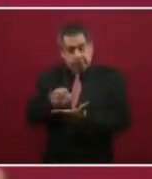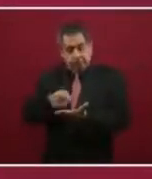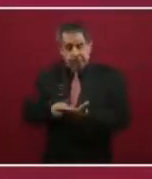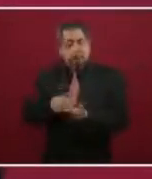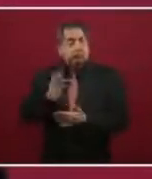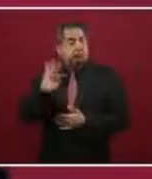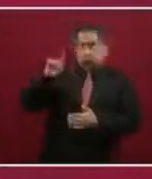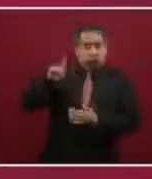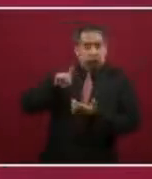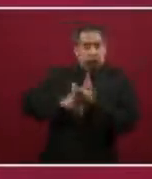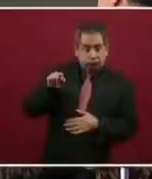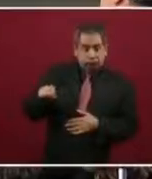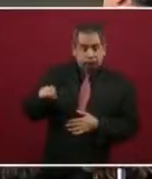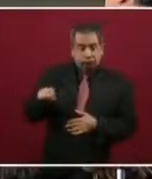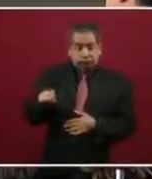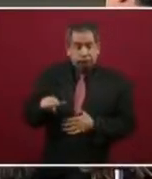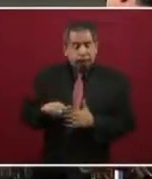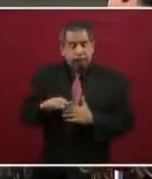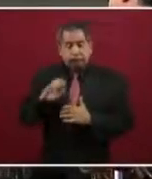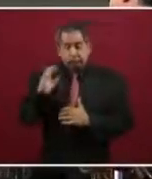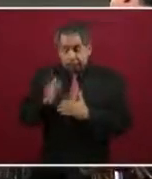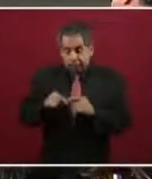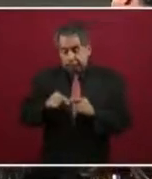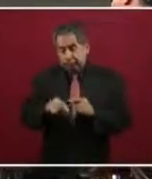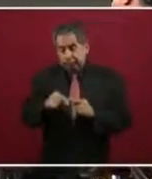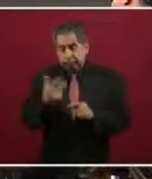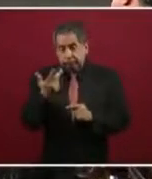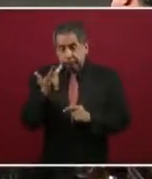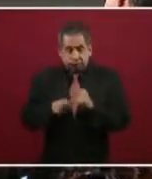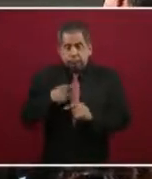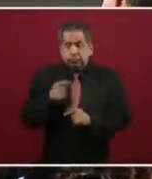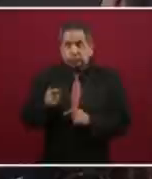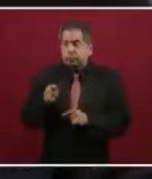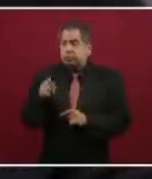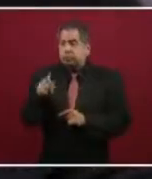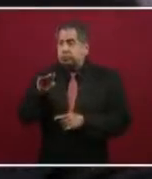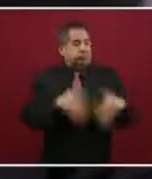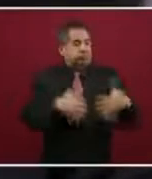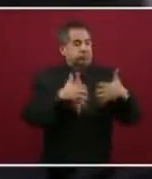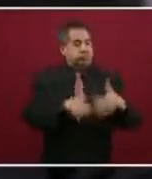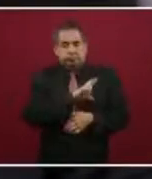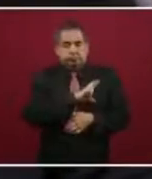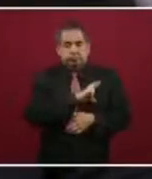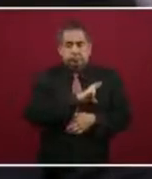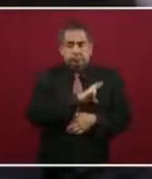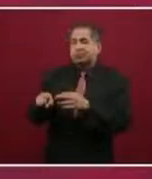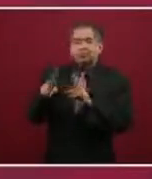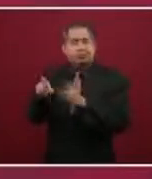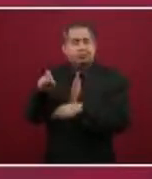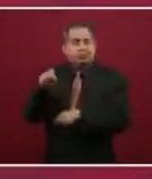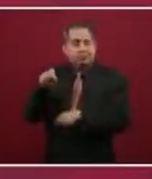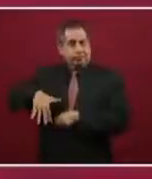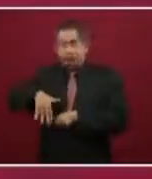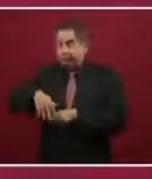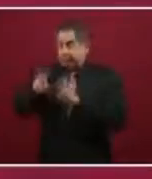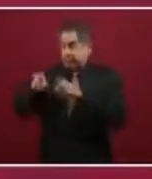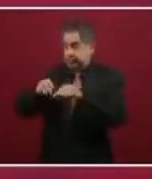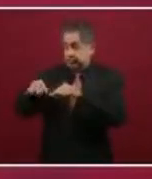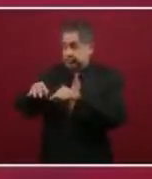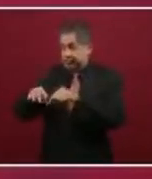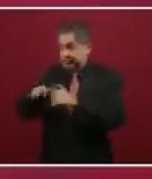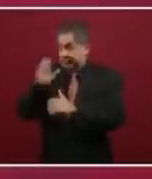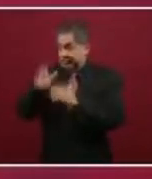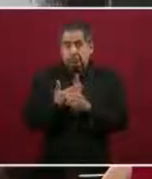de que si un funcionario termina, no puede en 10 años, es lo que nosotros proponemos, irse a trabajar a una empresa privada vinculada al trabajo que tuvo